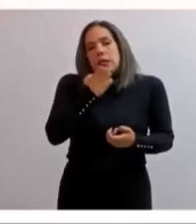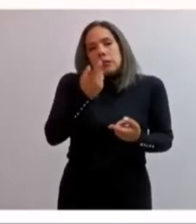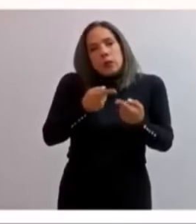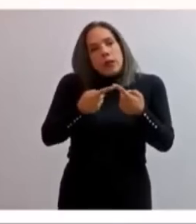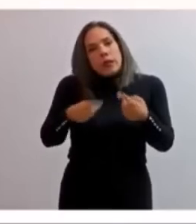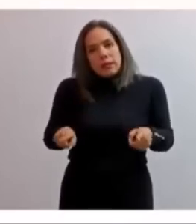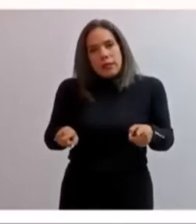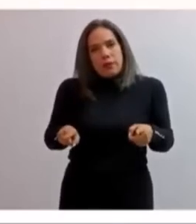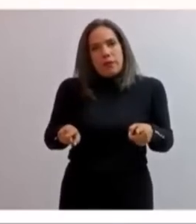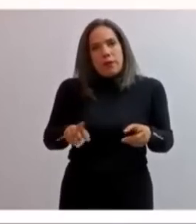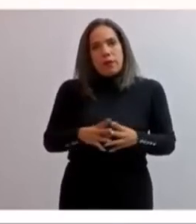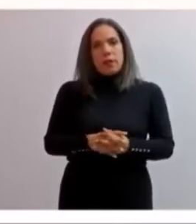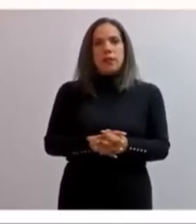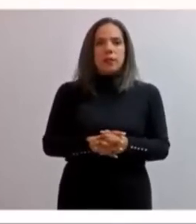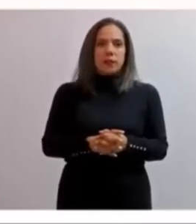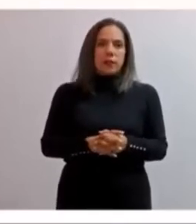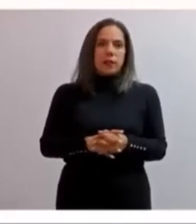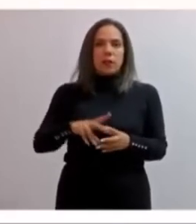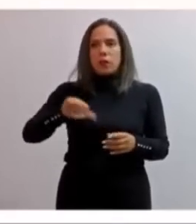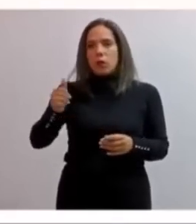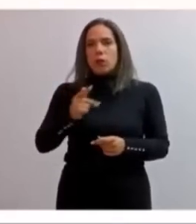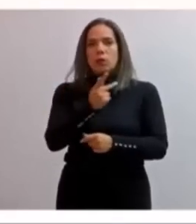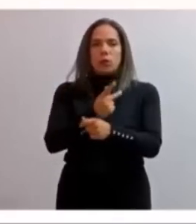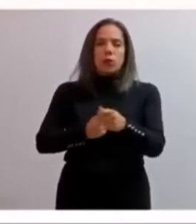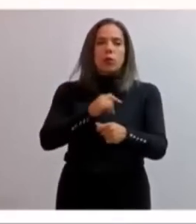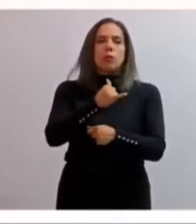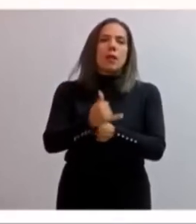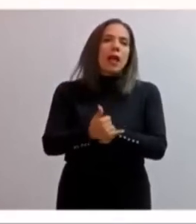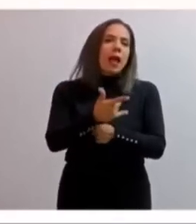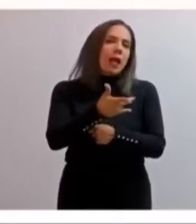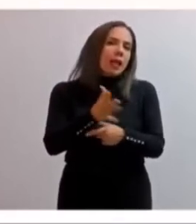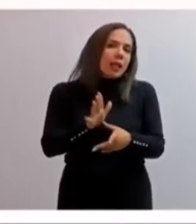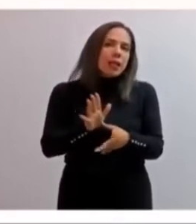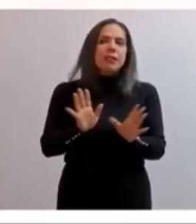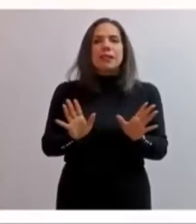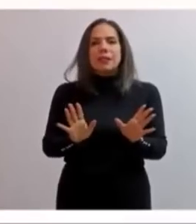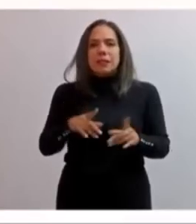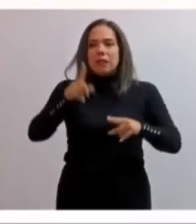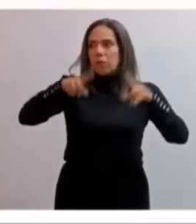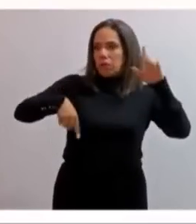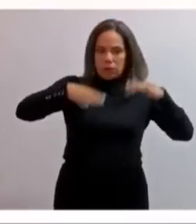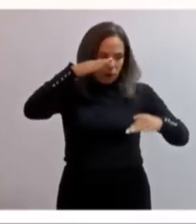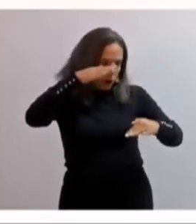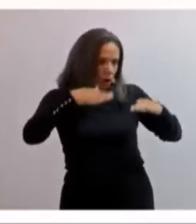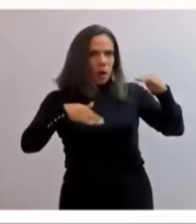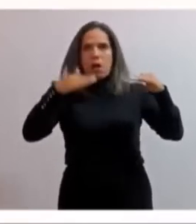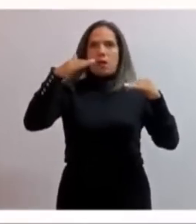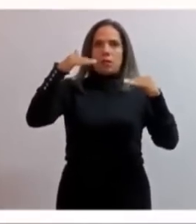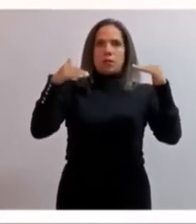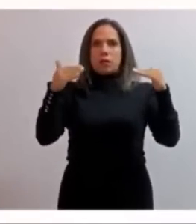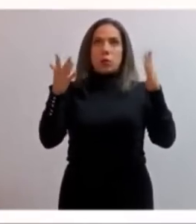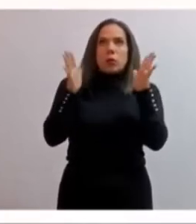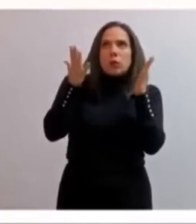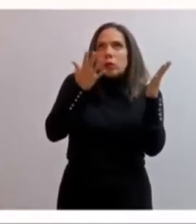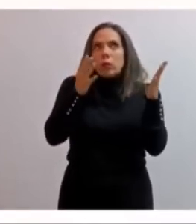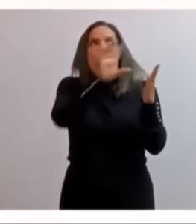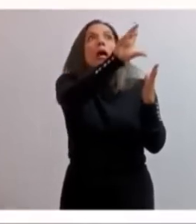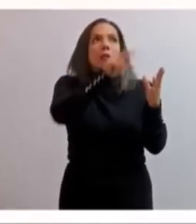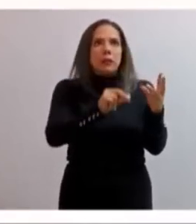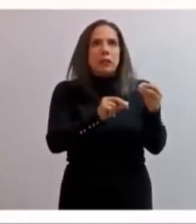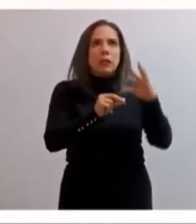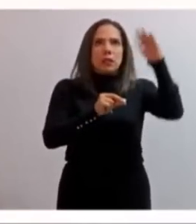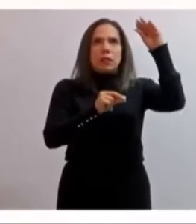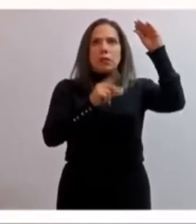es una gran diferencia con los otros planes de estudios. Los otros planes de estudios bajaban de arriba a abajo y había que